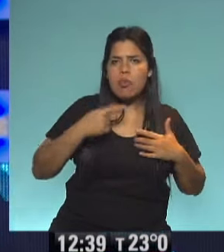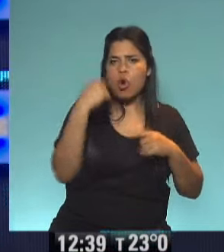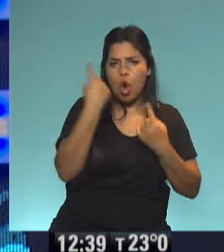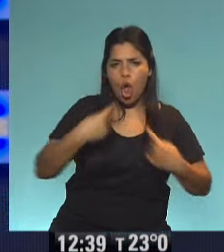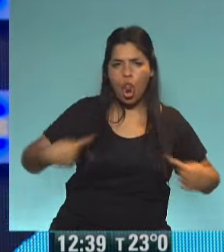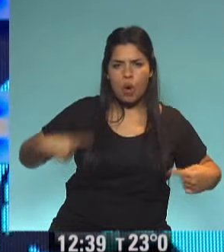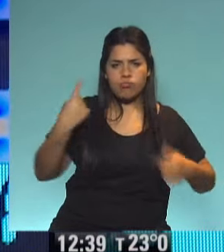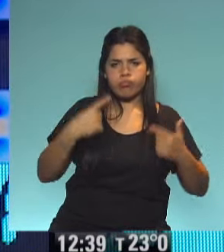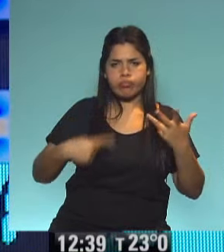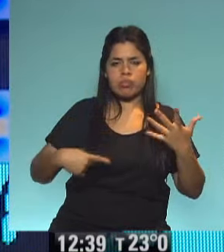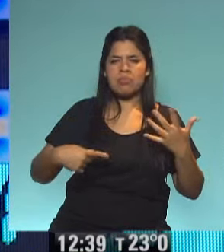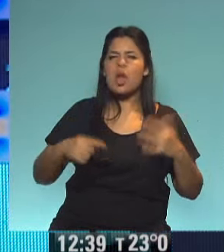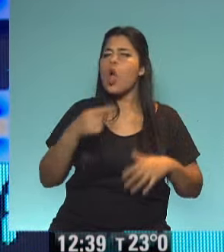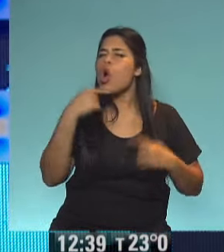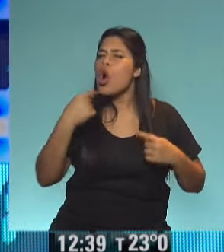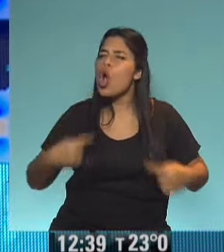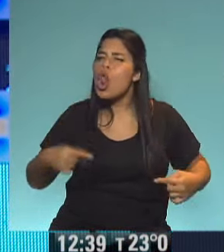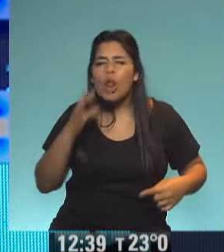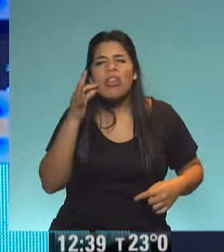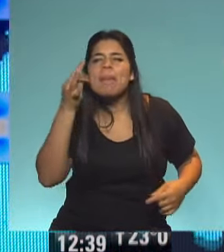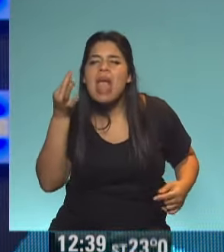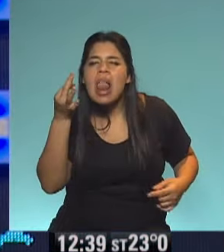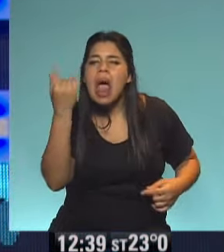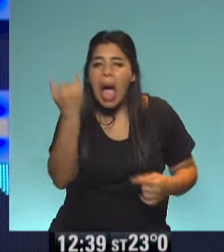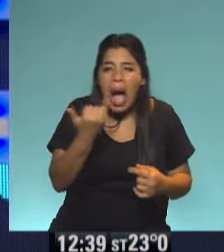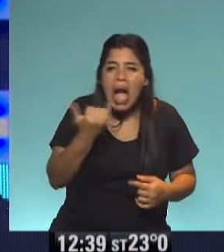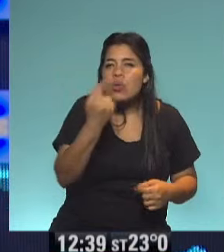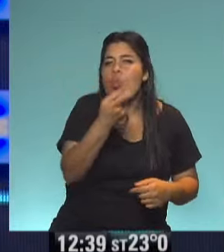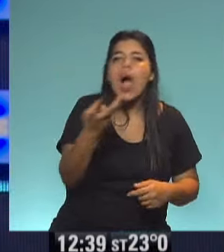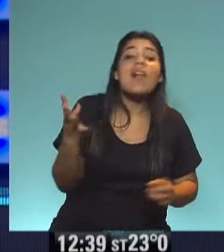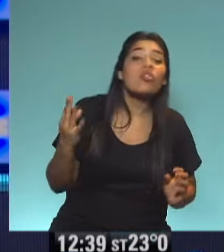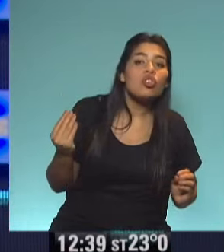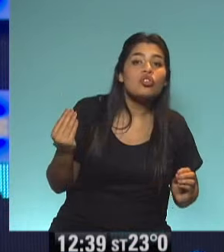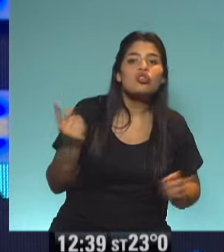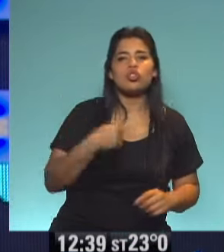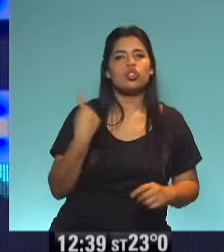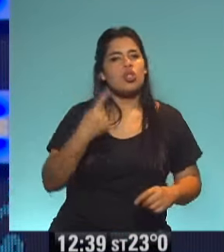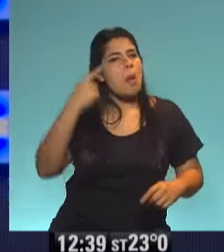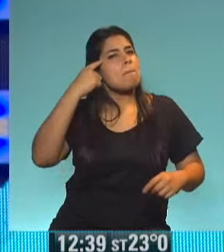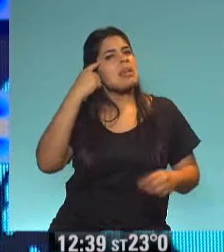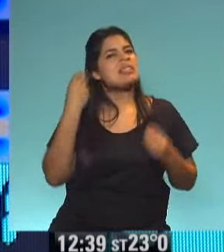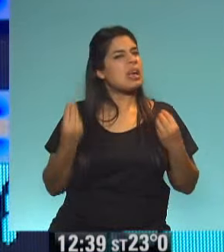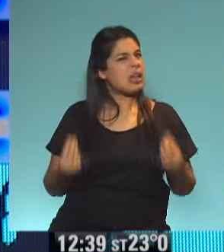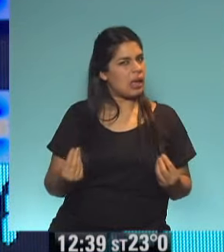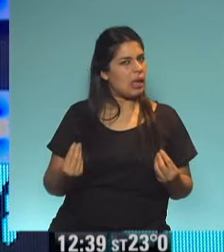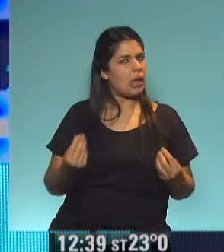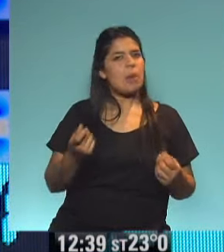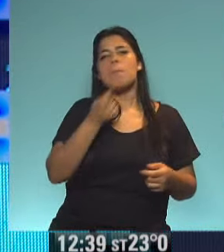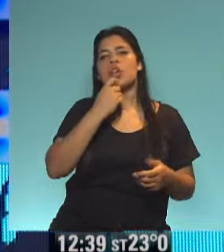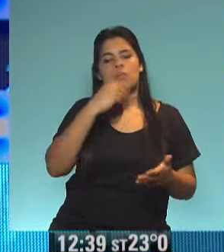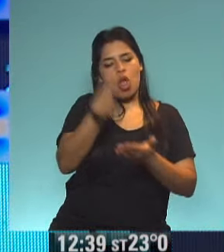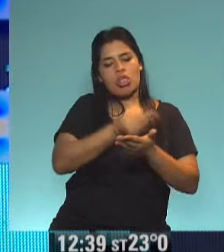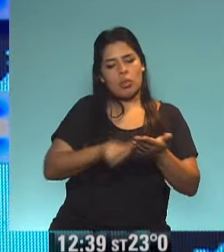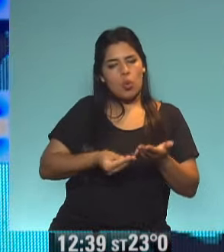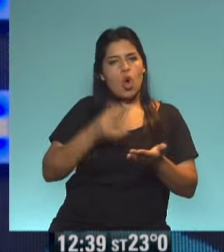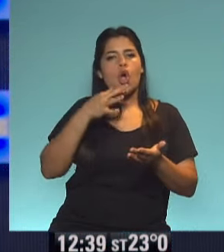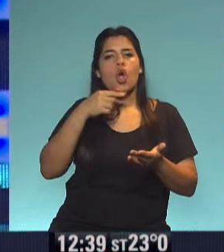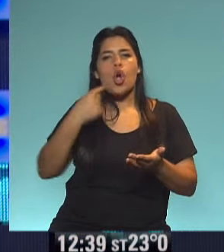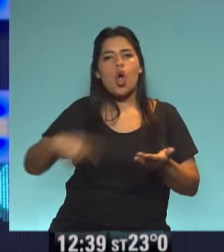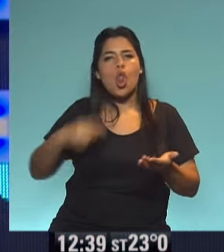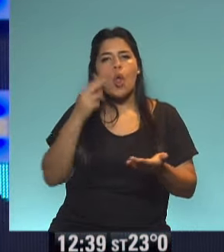ocurre con el color de piel? ¿Cuántos colores de piel existen? ¿Cómo pensamos el color de piel cuando hacemos un dibujo? ¿Qué